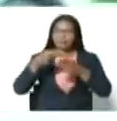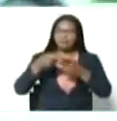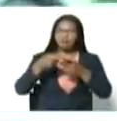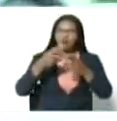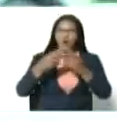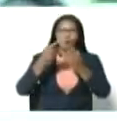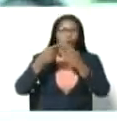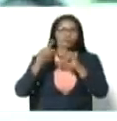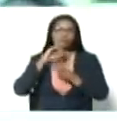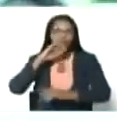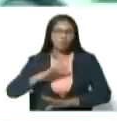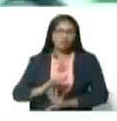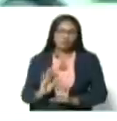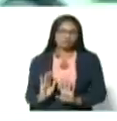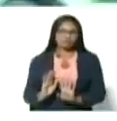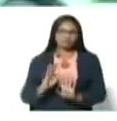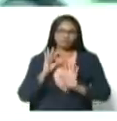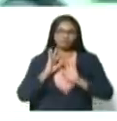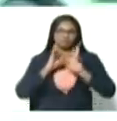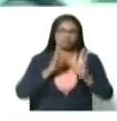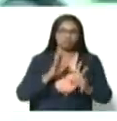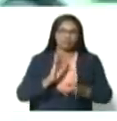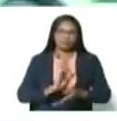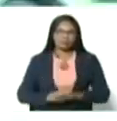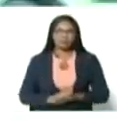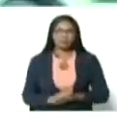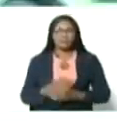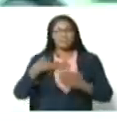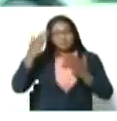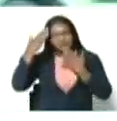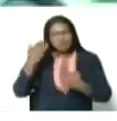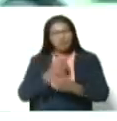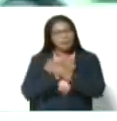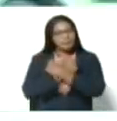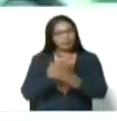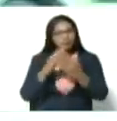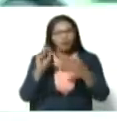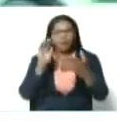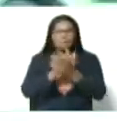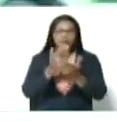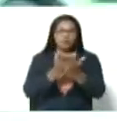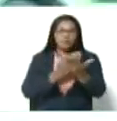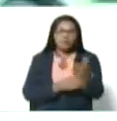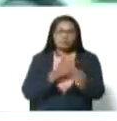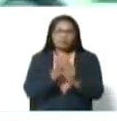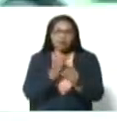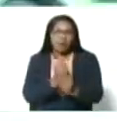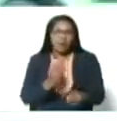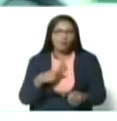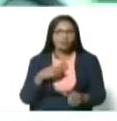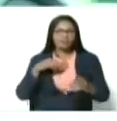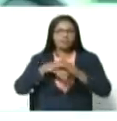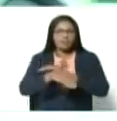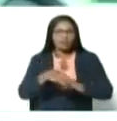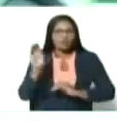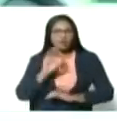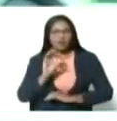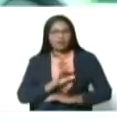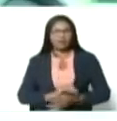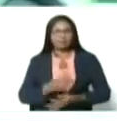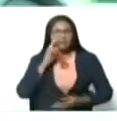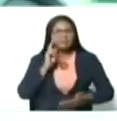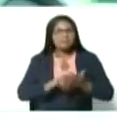otra historia hubiera sido. Bueno, mi saludo cariñoso a todos mis compañeros y compañeras, ¿no?